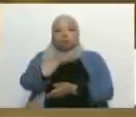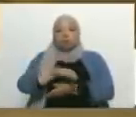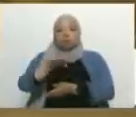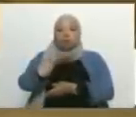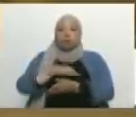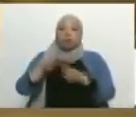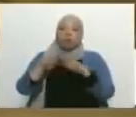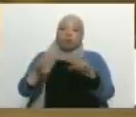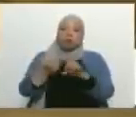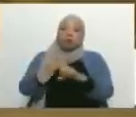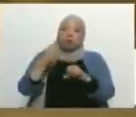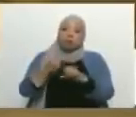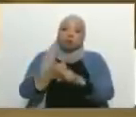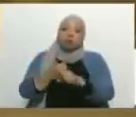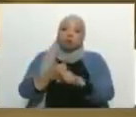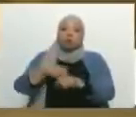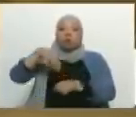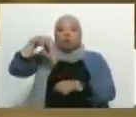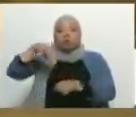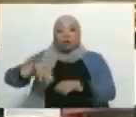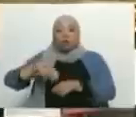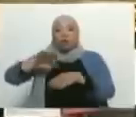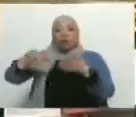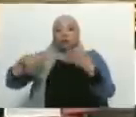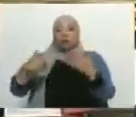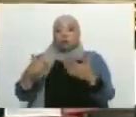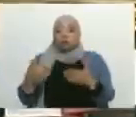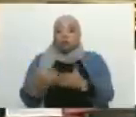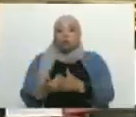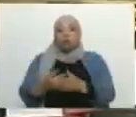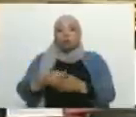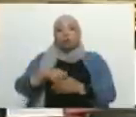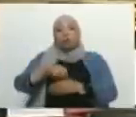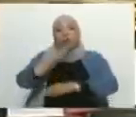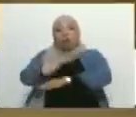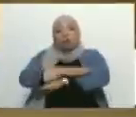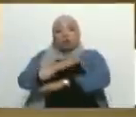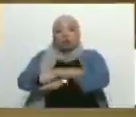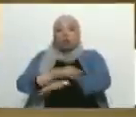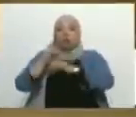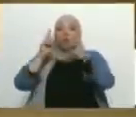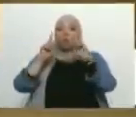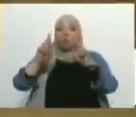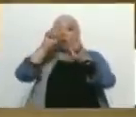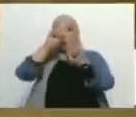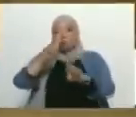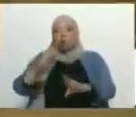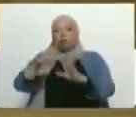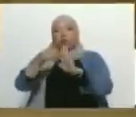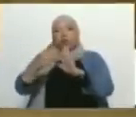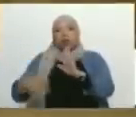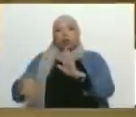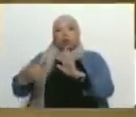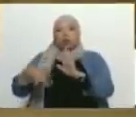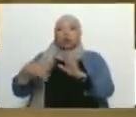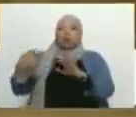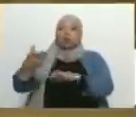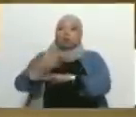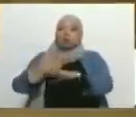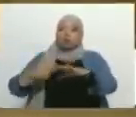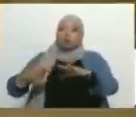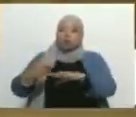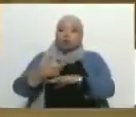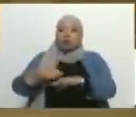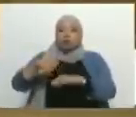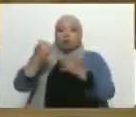por lo tanto, una obligación del Estado en todas sus manifestaciones velar por el respeto de los derechos y garantías de este